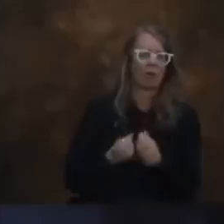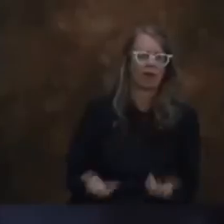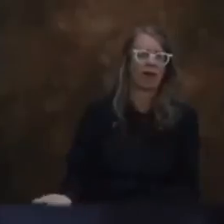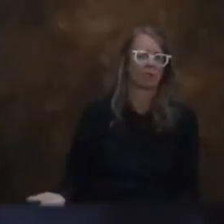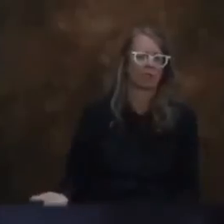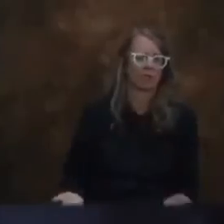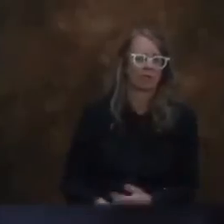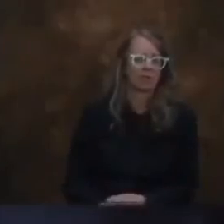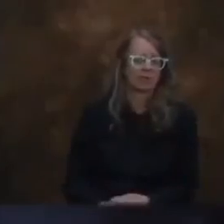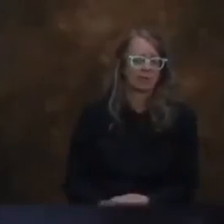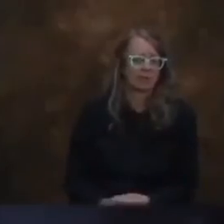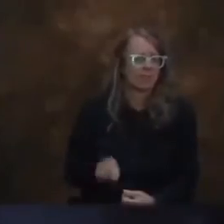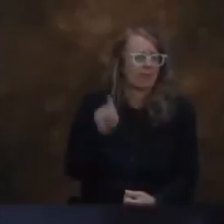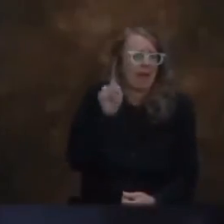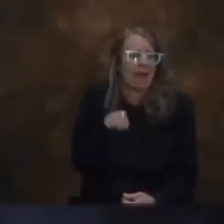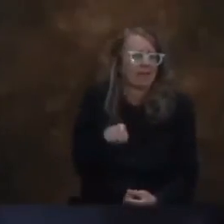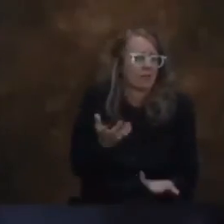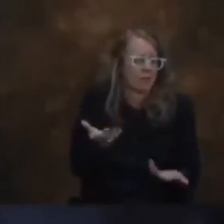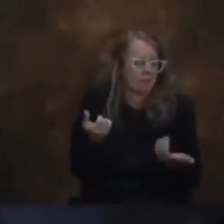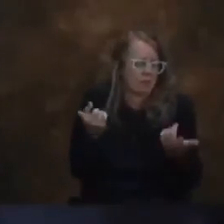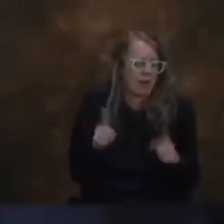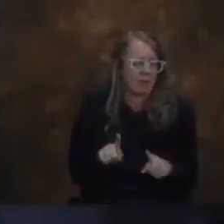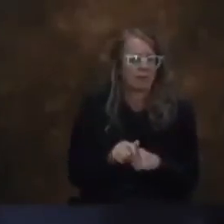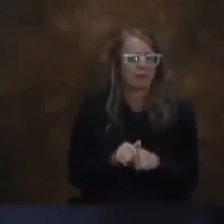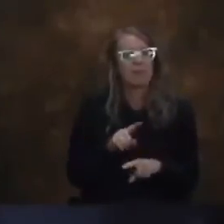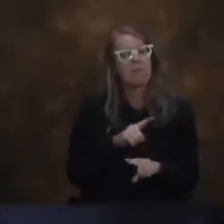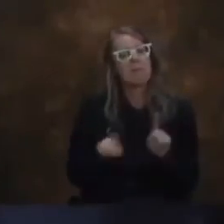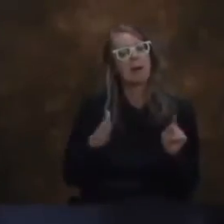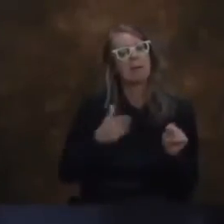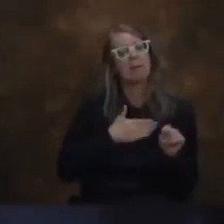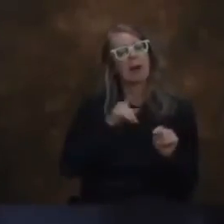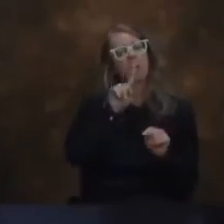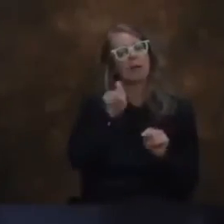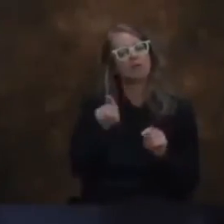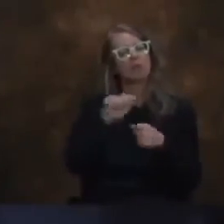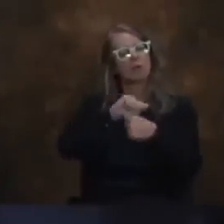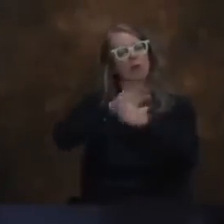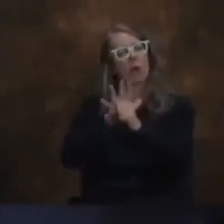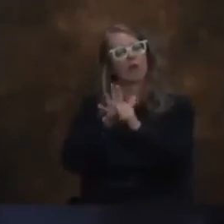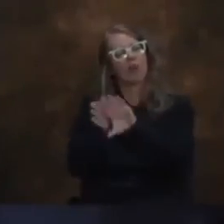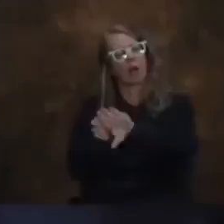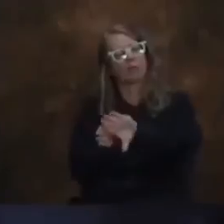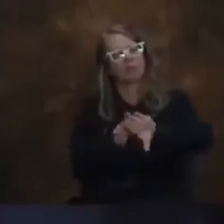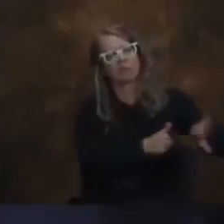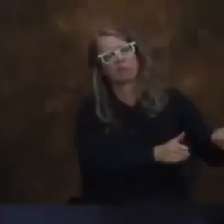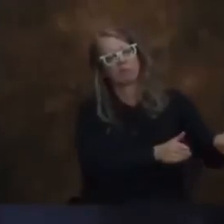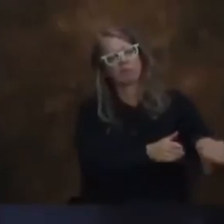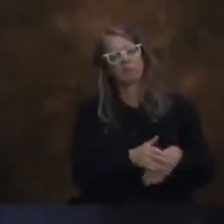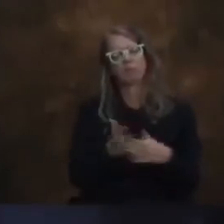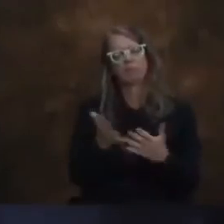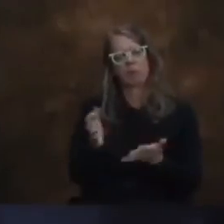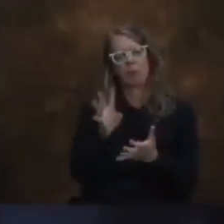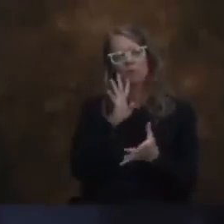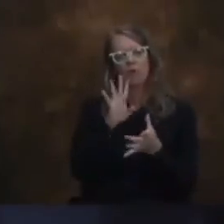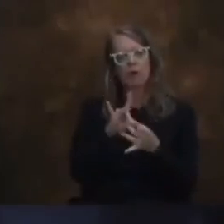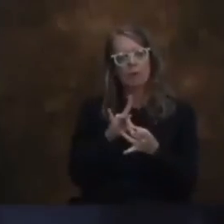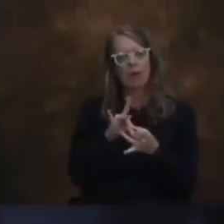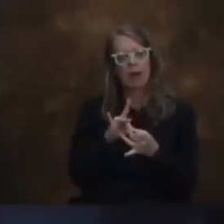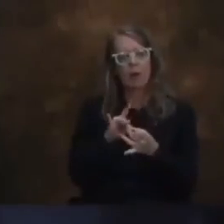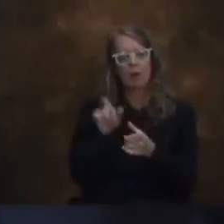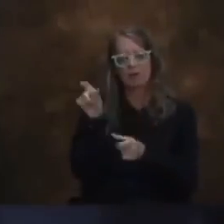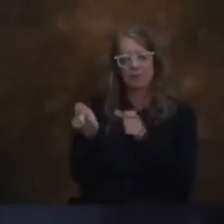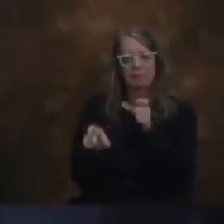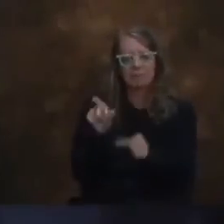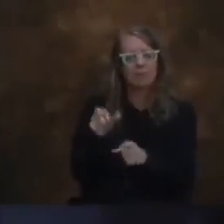personal la pregunta que tengo es sin hablar de kobe hablemos de las personas que ya hubiesen tenido